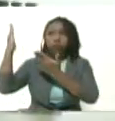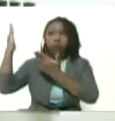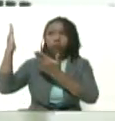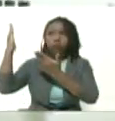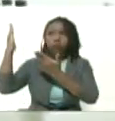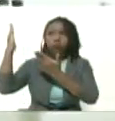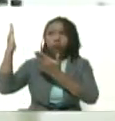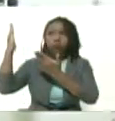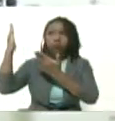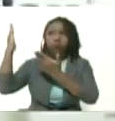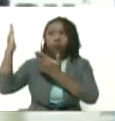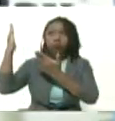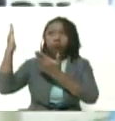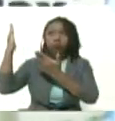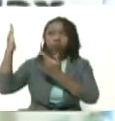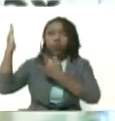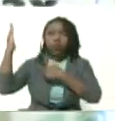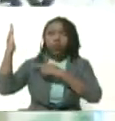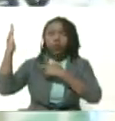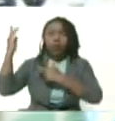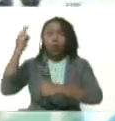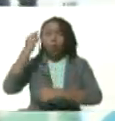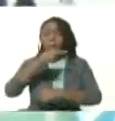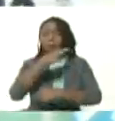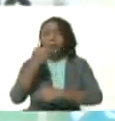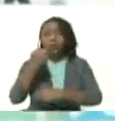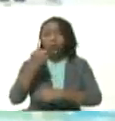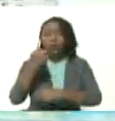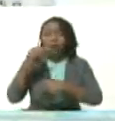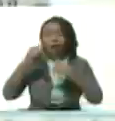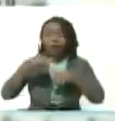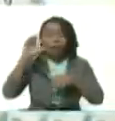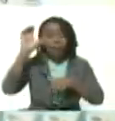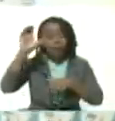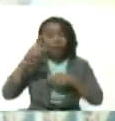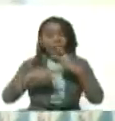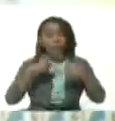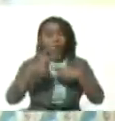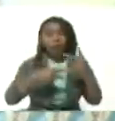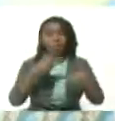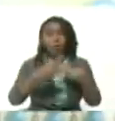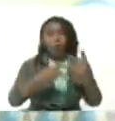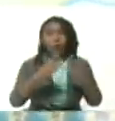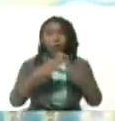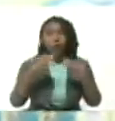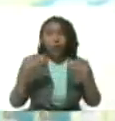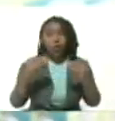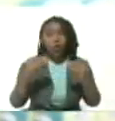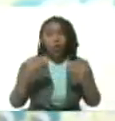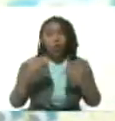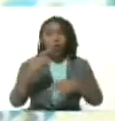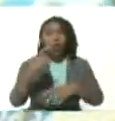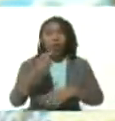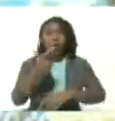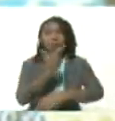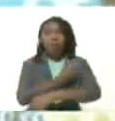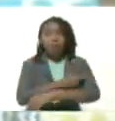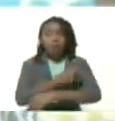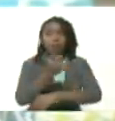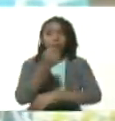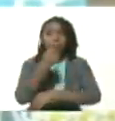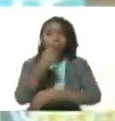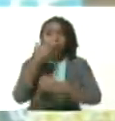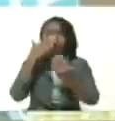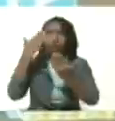dio, estamos muy comprometidos con nuestro país en la producción del Decovel inyectable y tableta, un producto